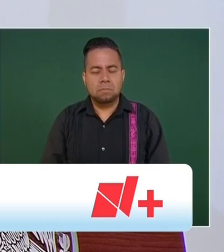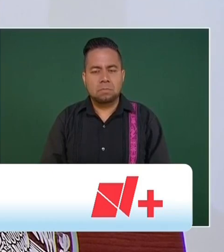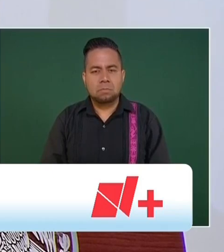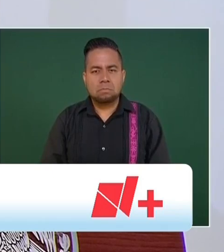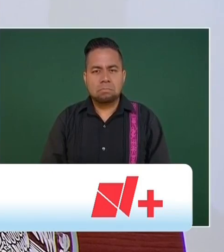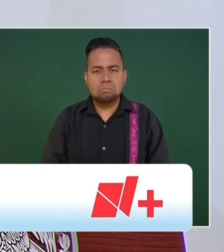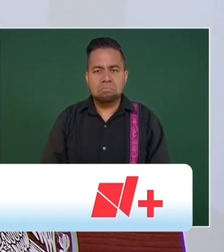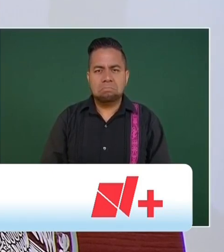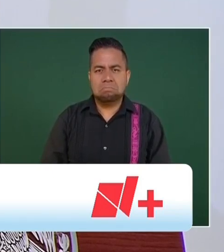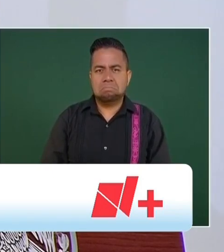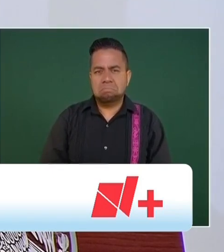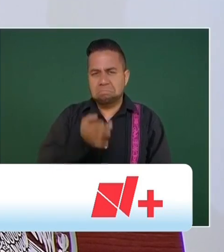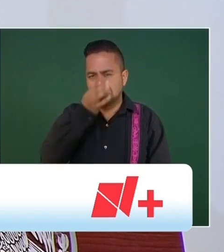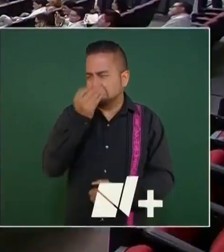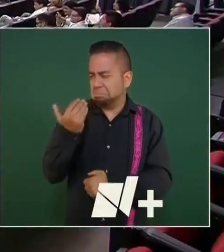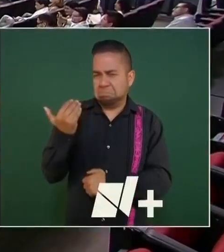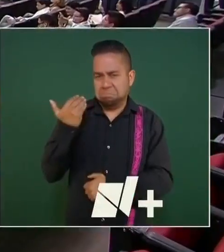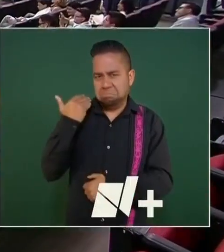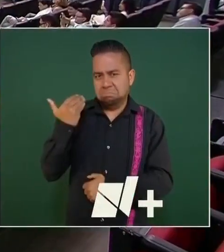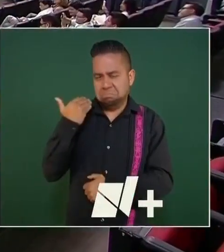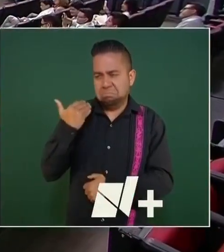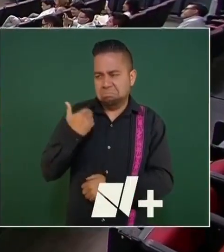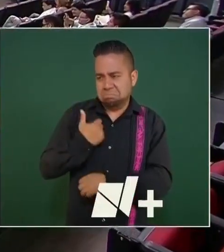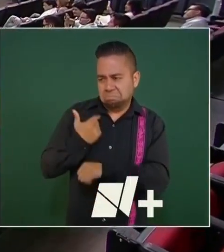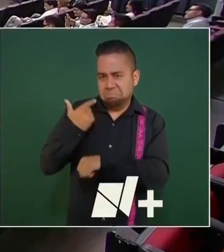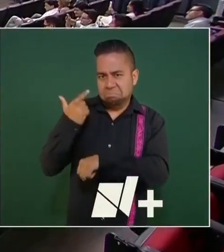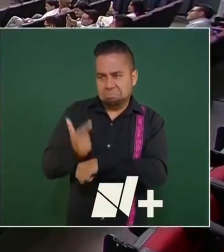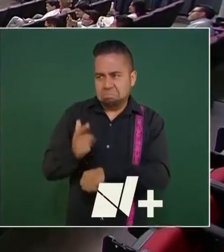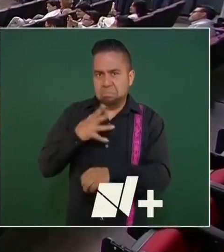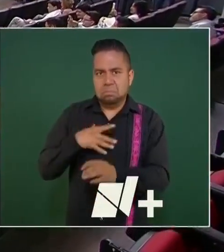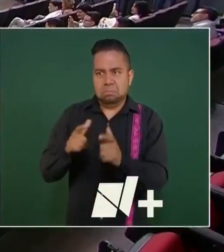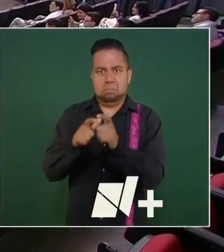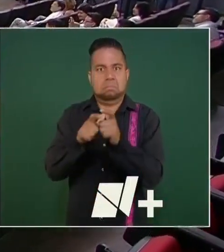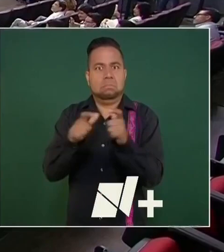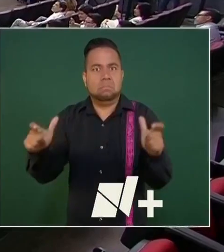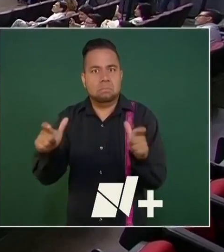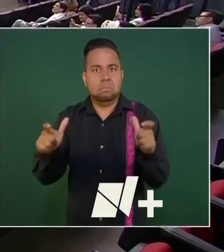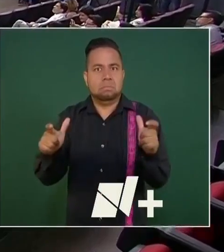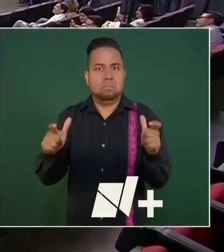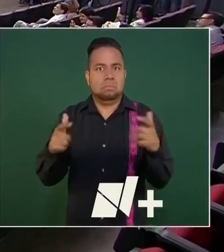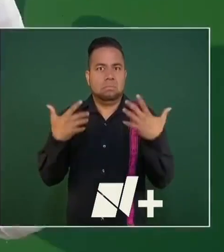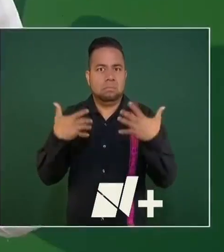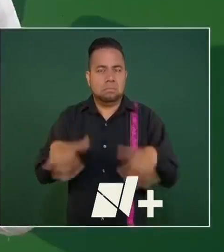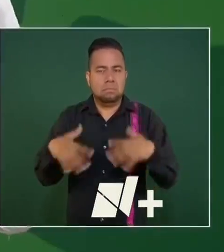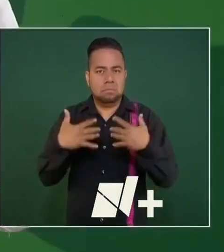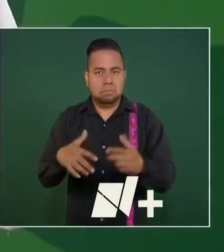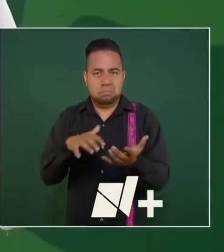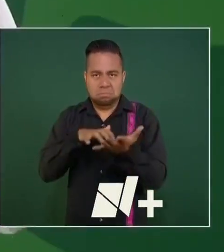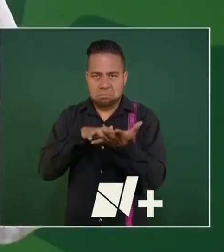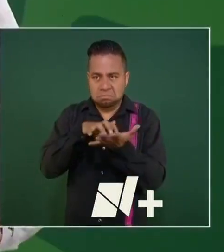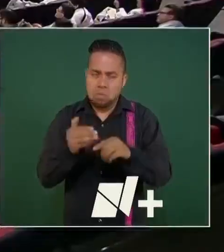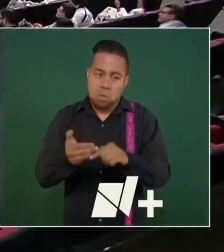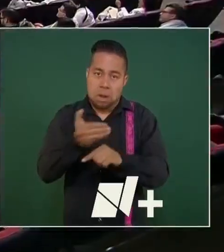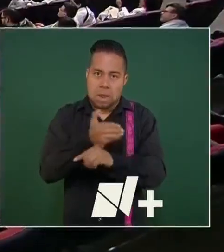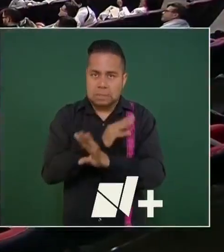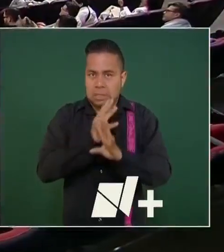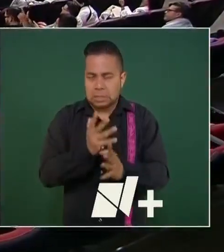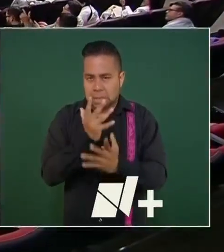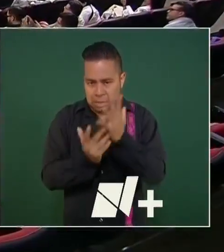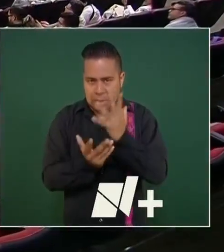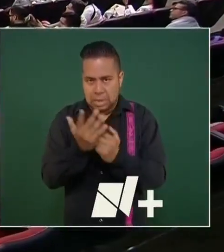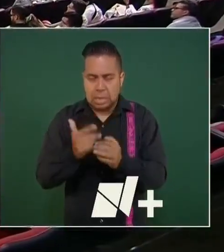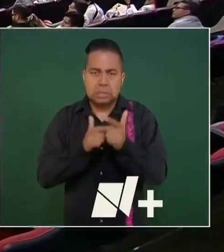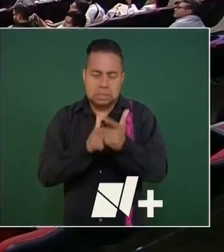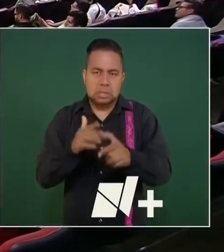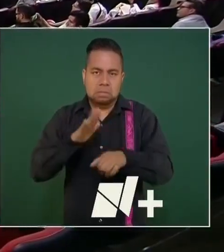en los últimos tiempos un crecimiento más allá de lo normal. ¿Se van a reforzar las medidas de contención en el sur